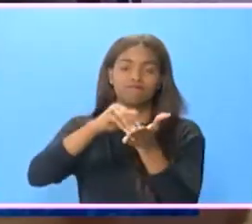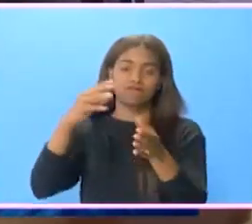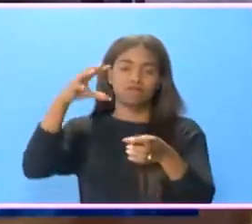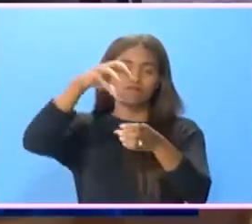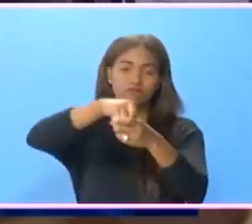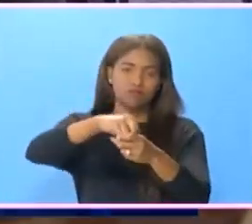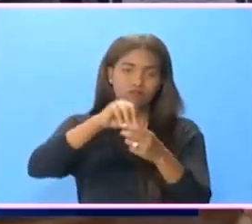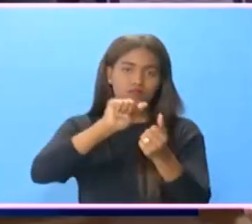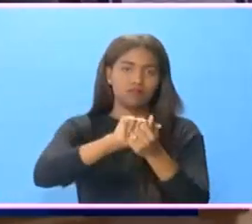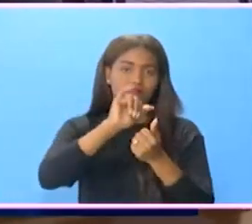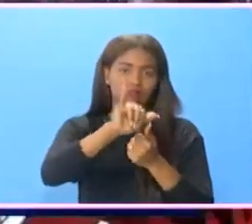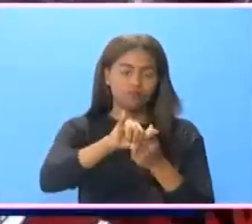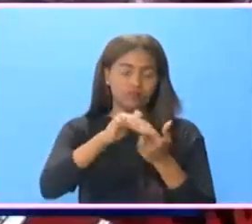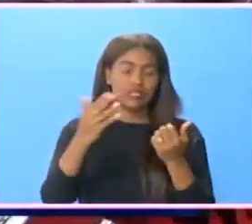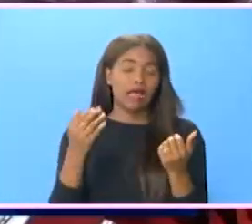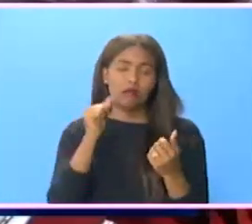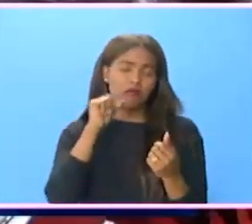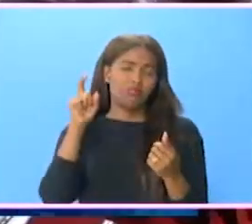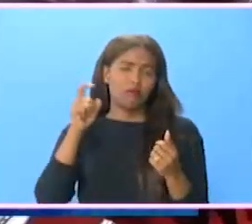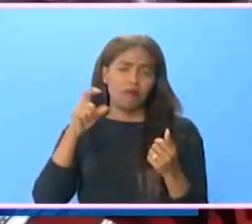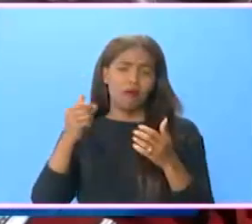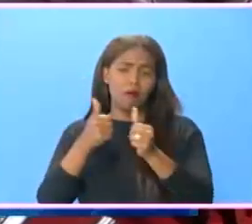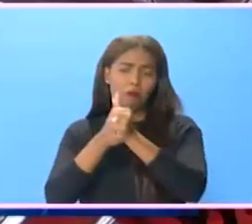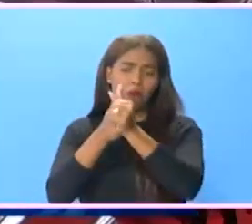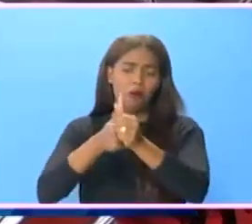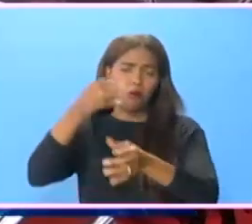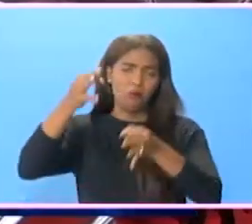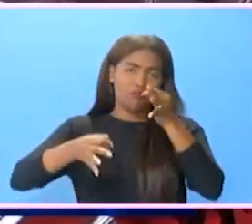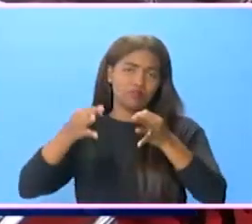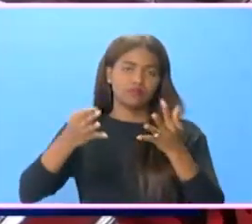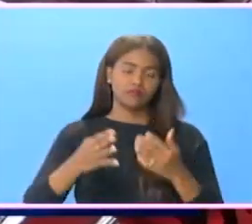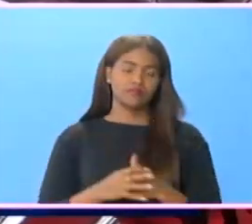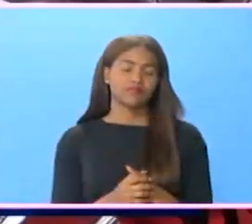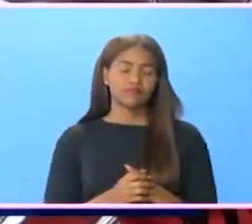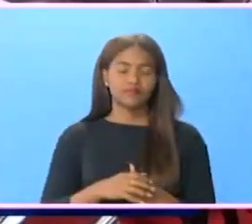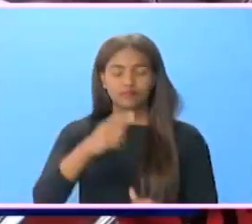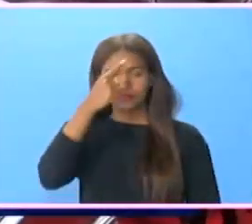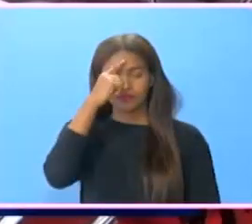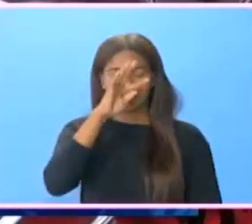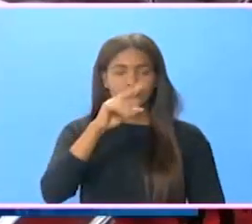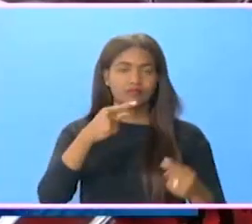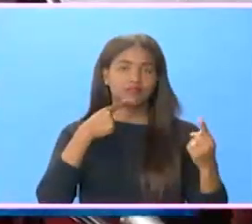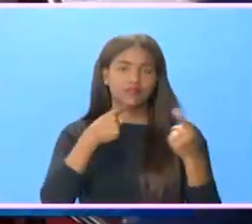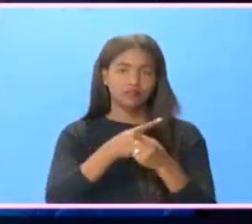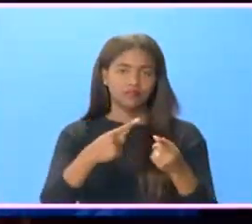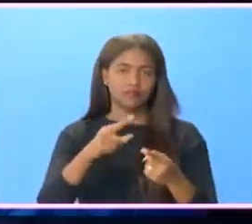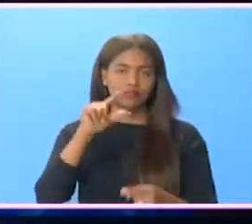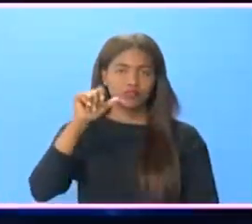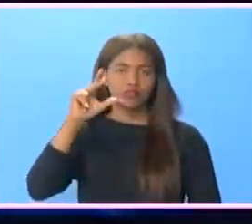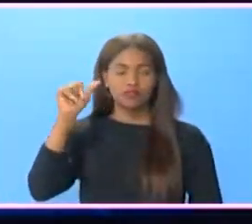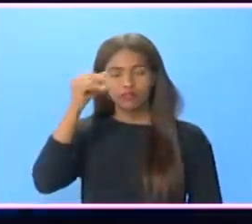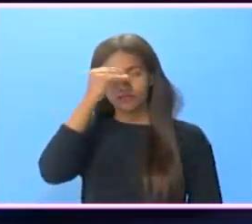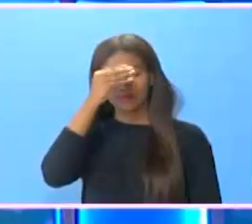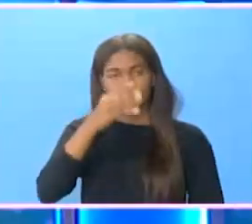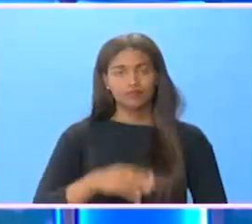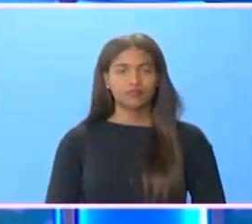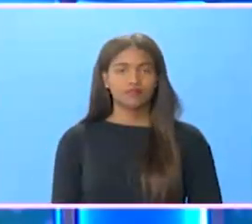al erario, sin que haya que agotar juicios penales. Para 4RD Noticias, Laura Guzmán